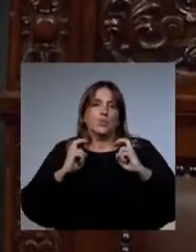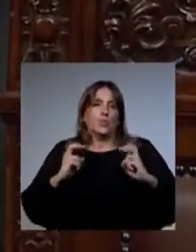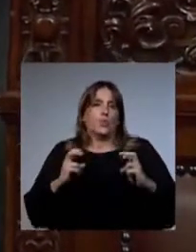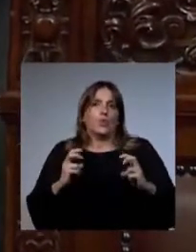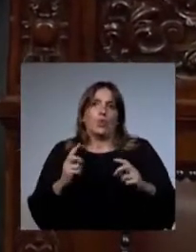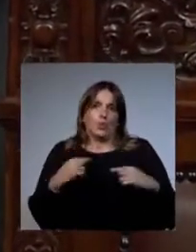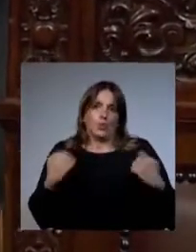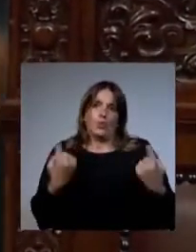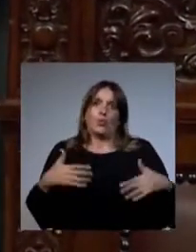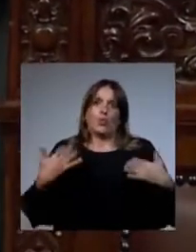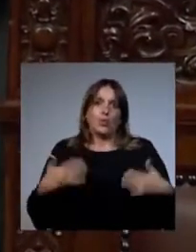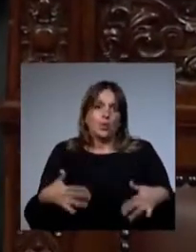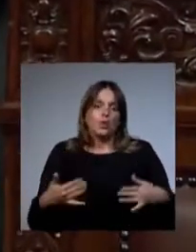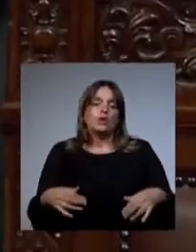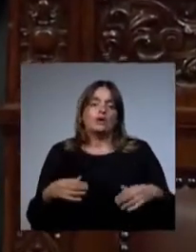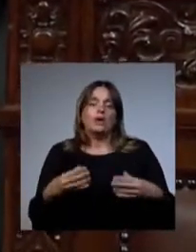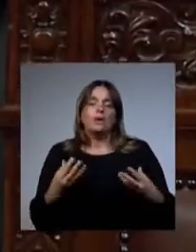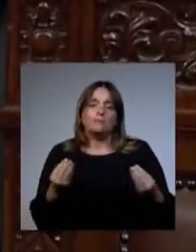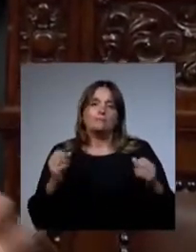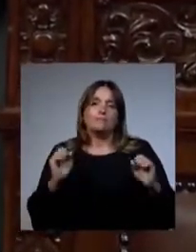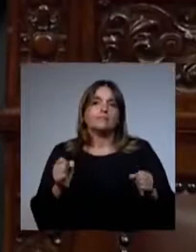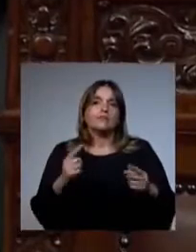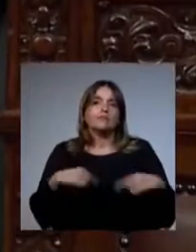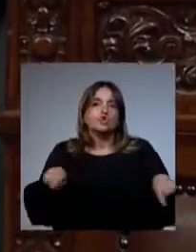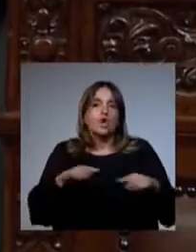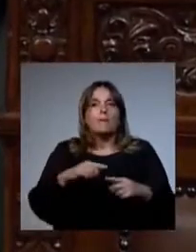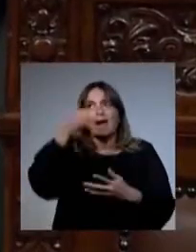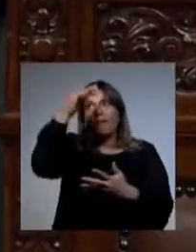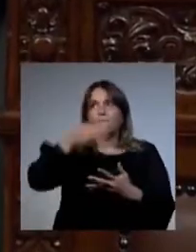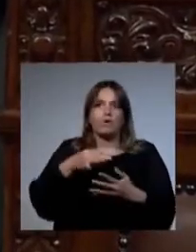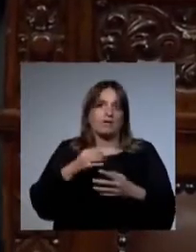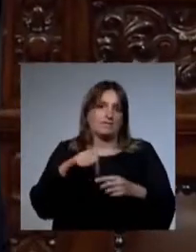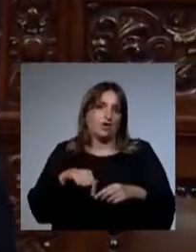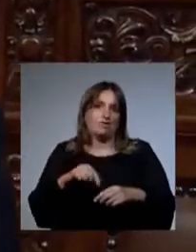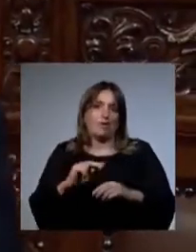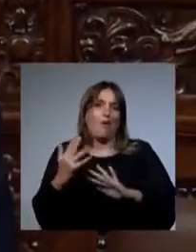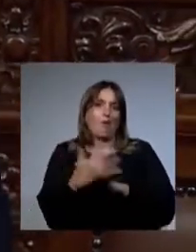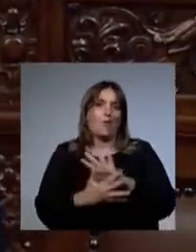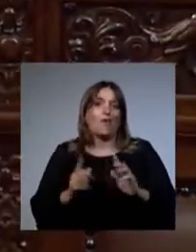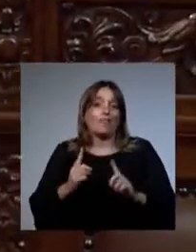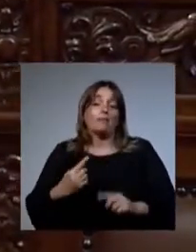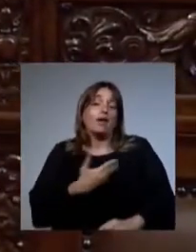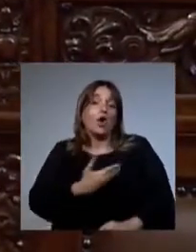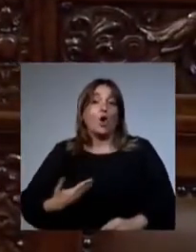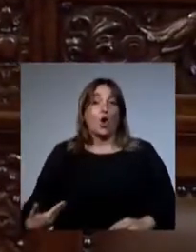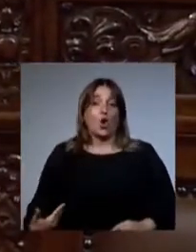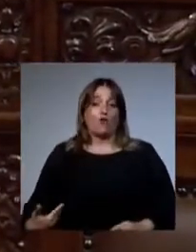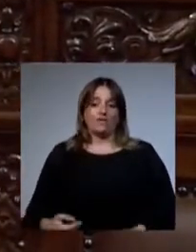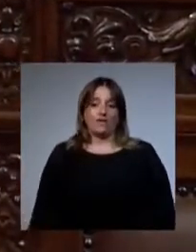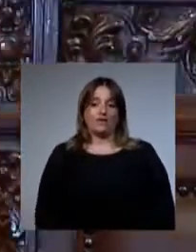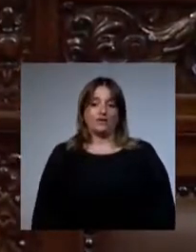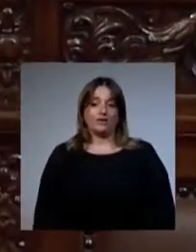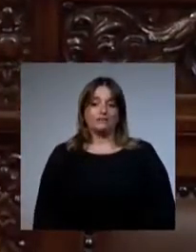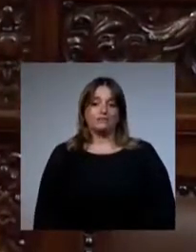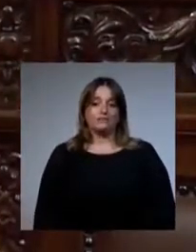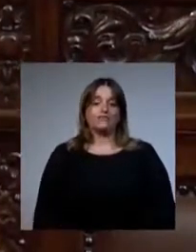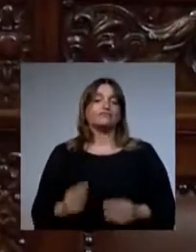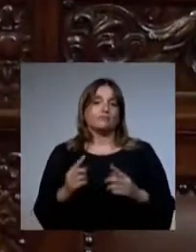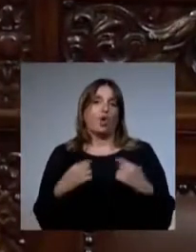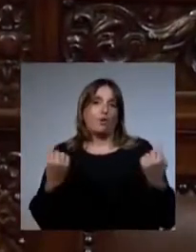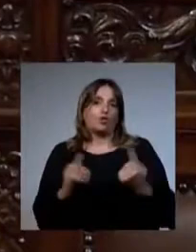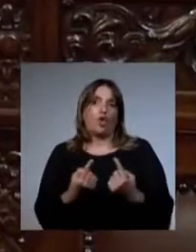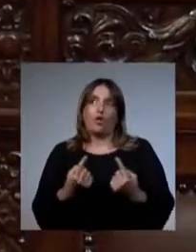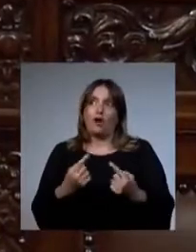y de mucha tensión, tanto para la población como para el Gobierno. Como todo